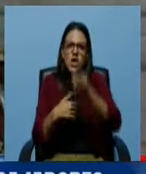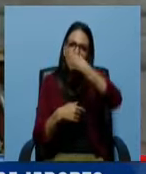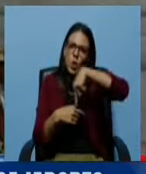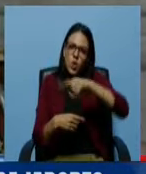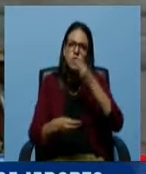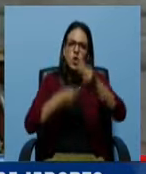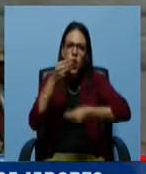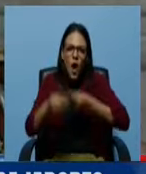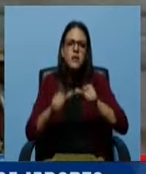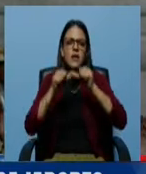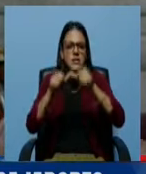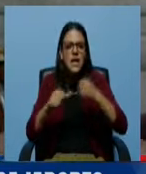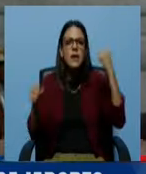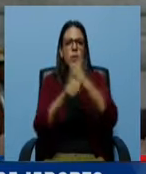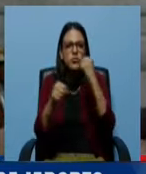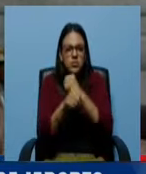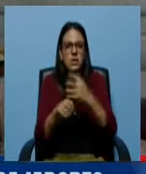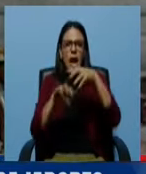que hay que seguir trabajando.